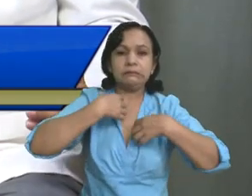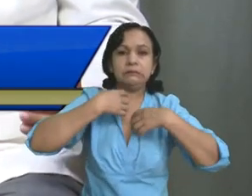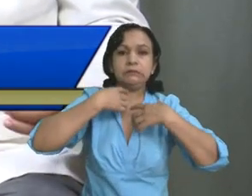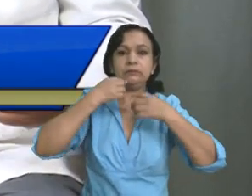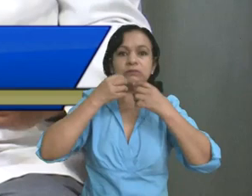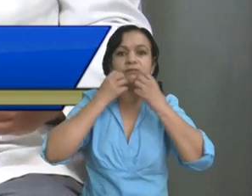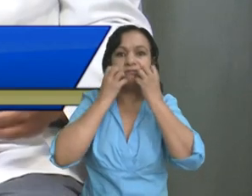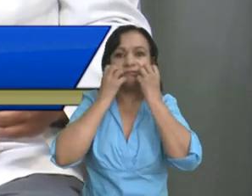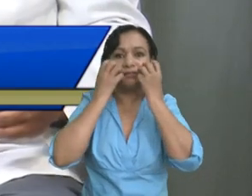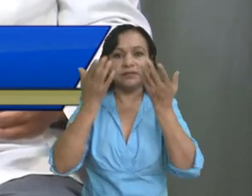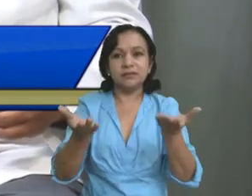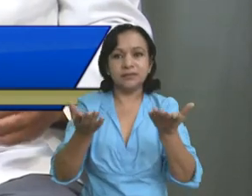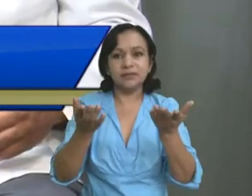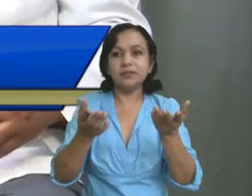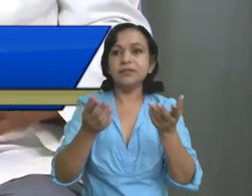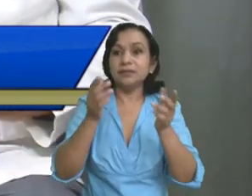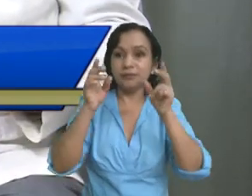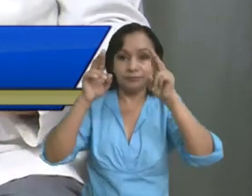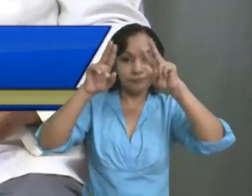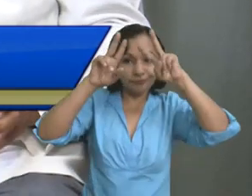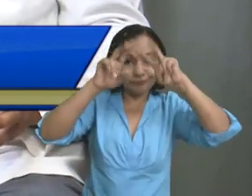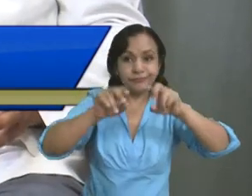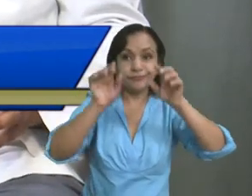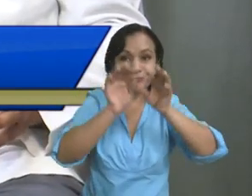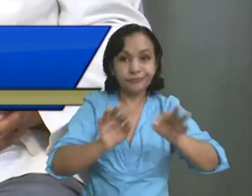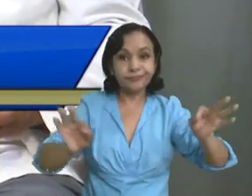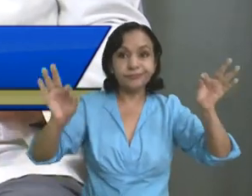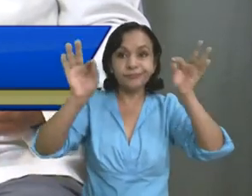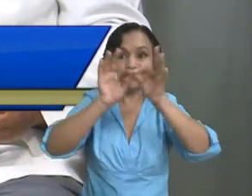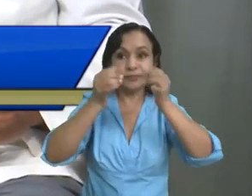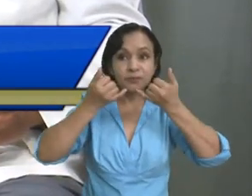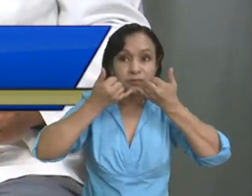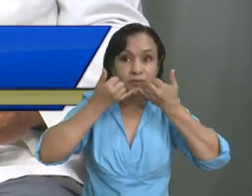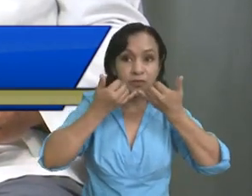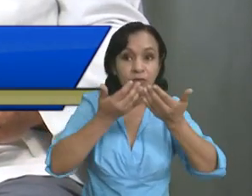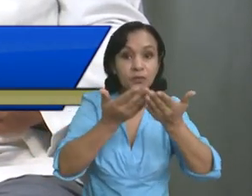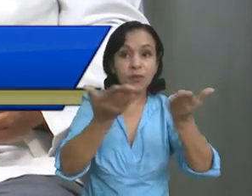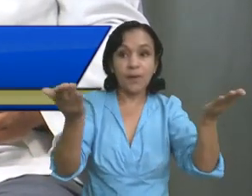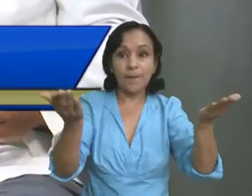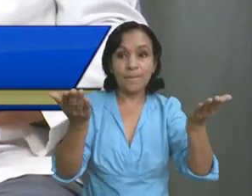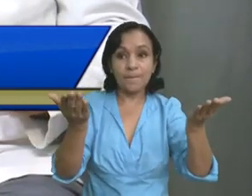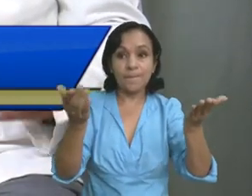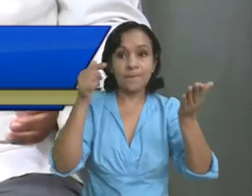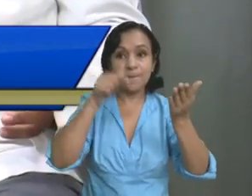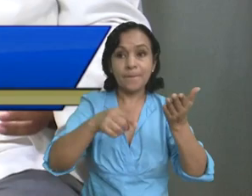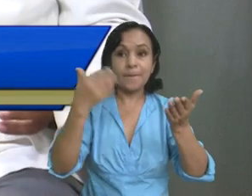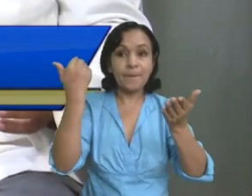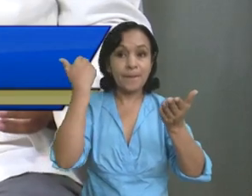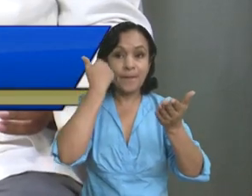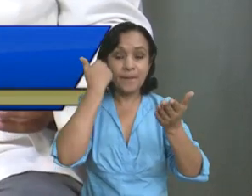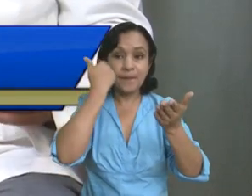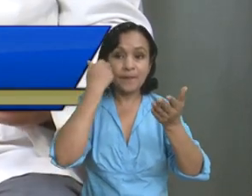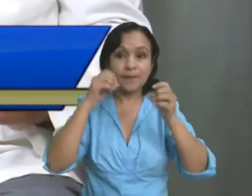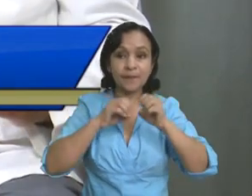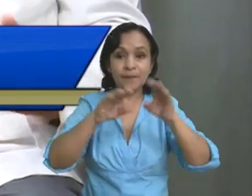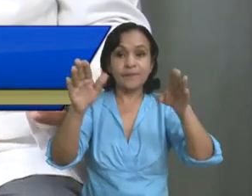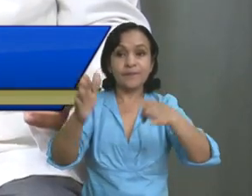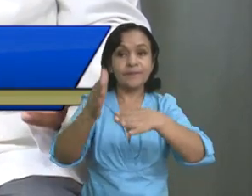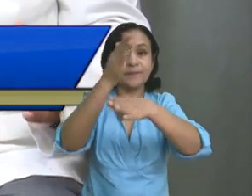es importante que todos sepamos que las informaciones sobre esta pandemia, que como ya dije